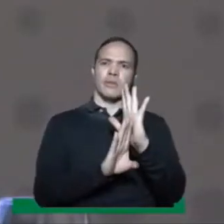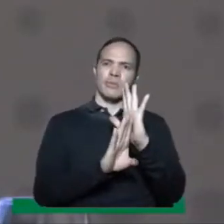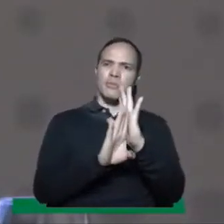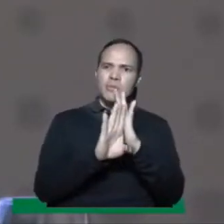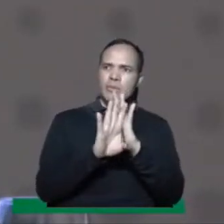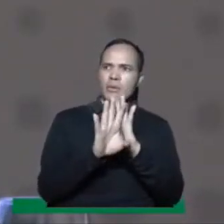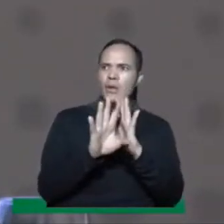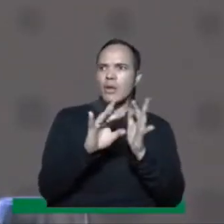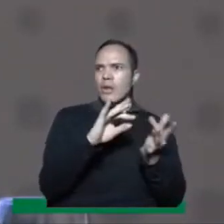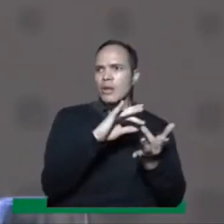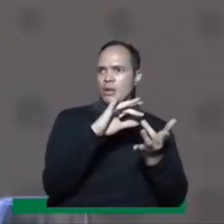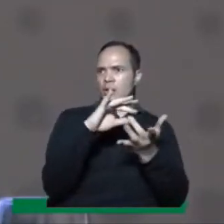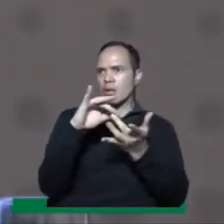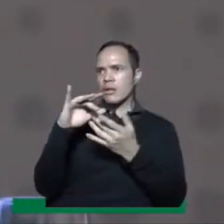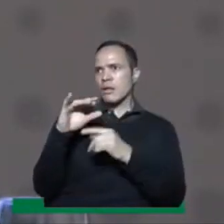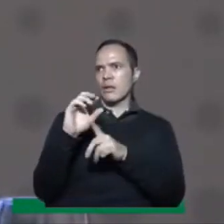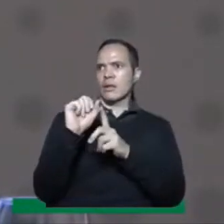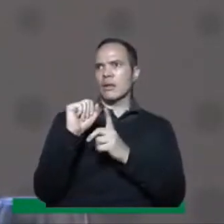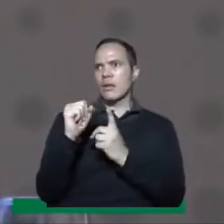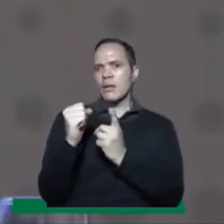comunitario entonces